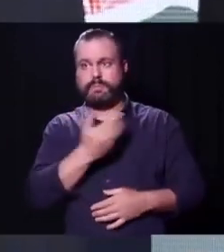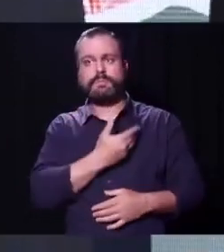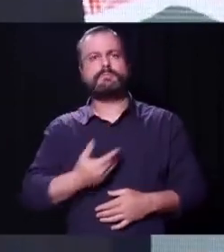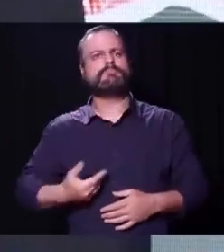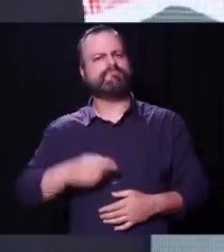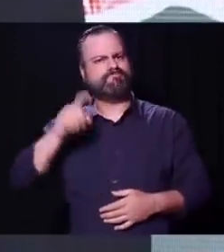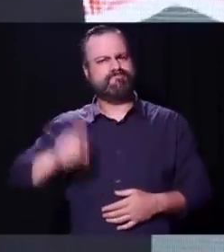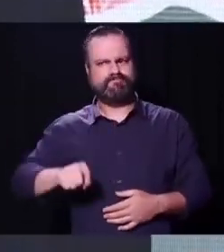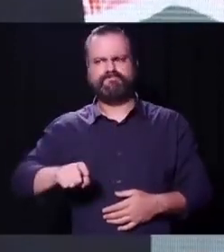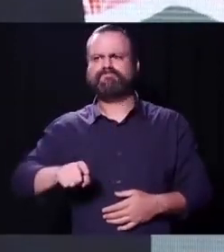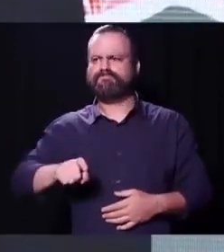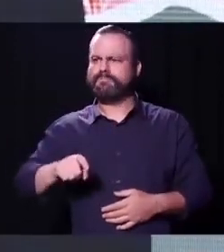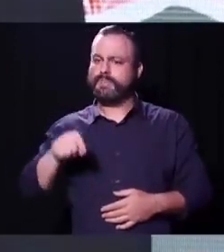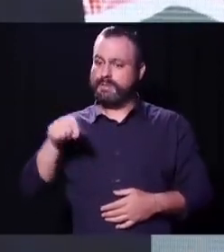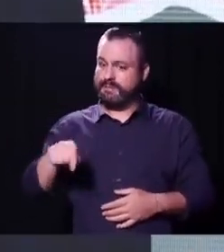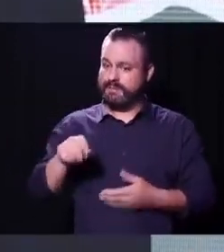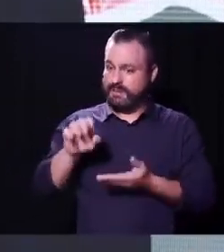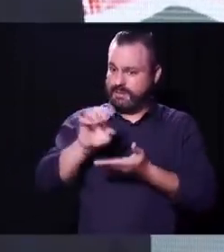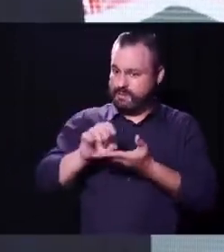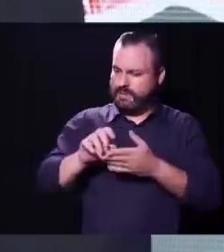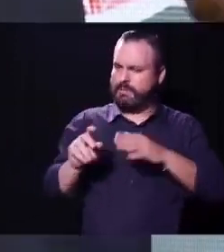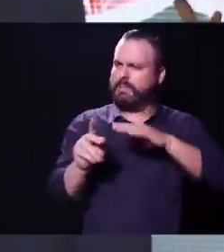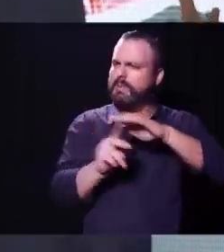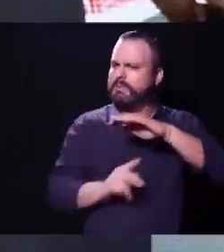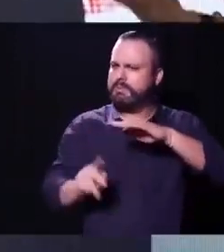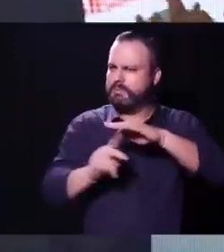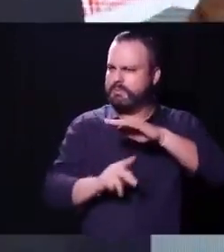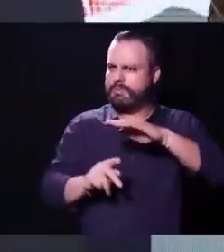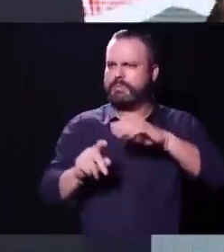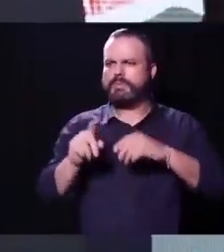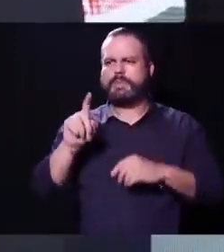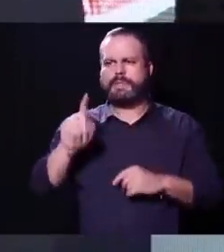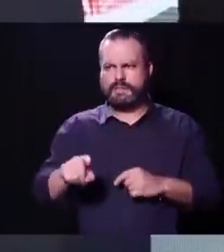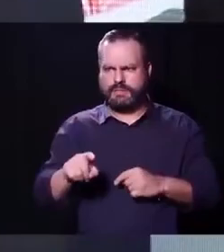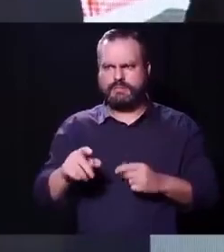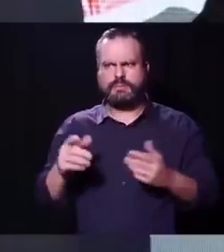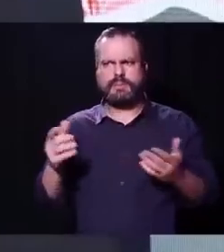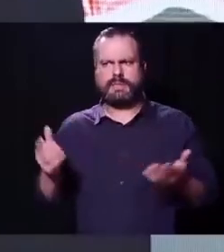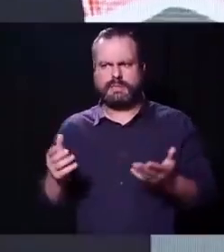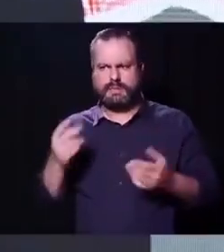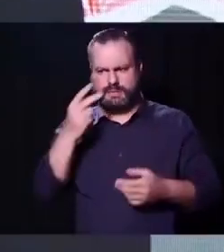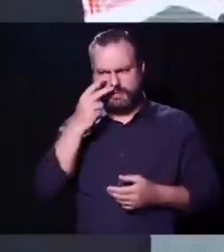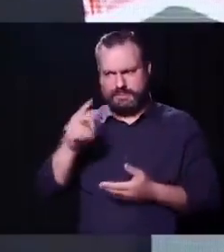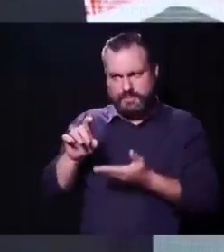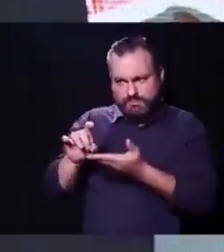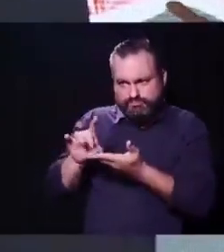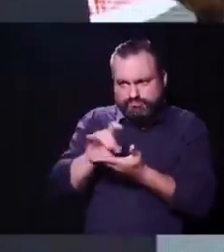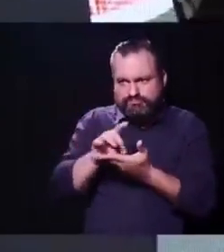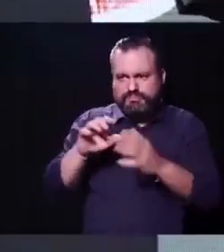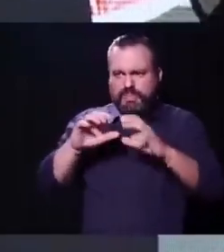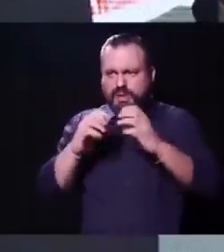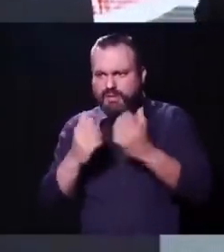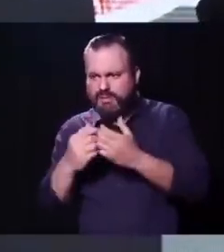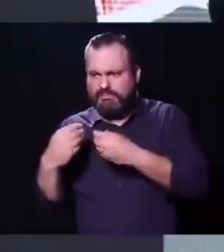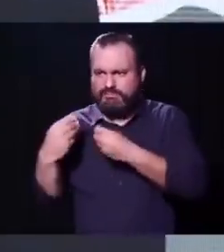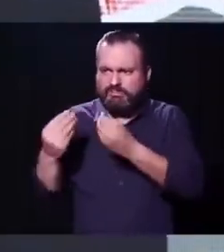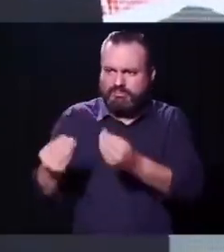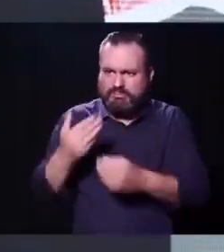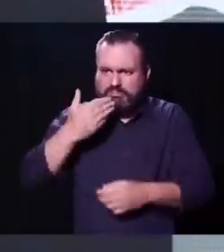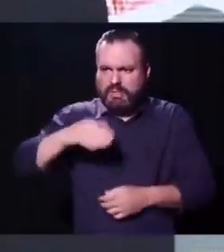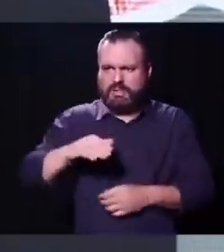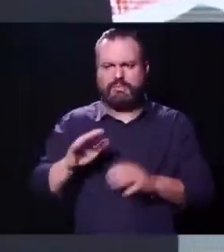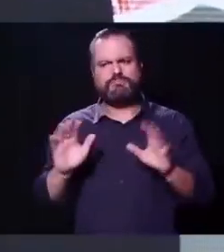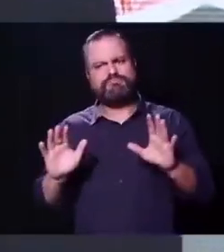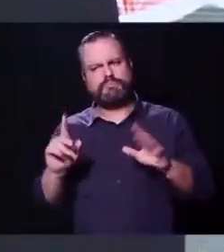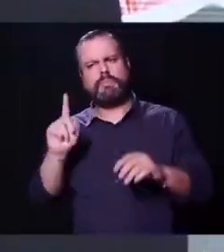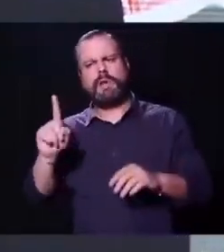saliendo de la primaria, montar un equipo de amigos con Colombia. Nosotros siempre hemos tenido una relación muy fluida con Colombia. Nosotros no queremos estar